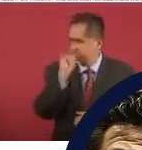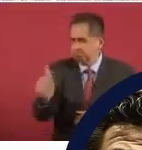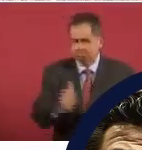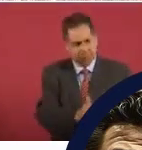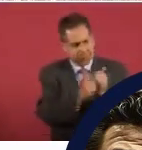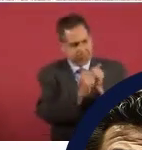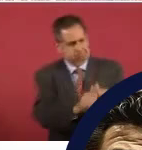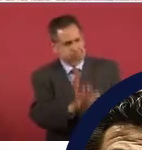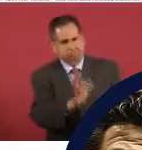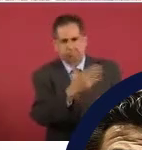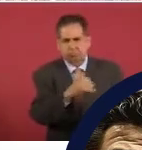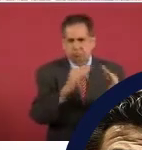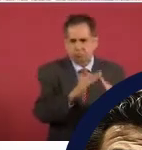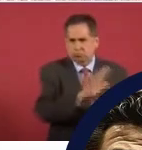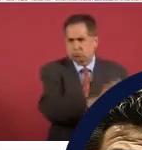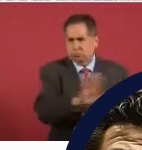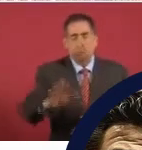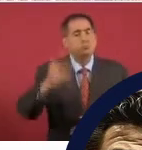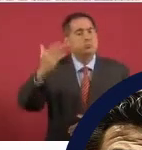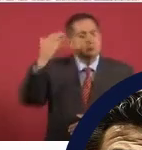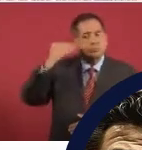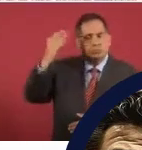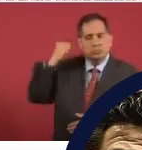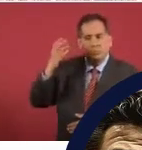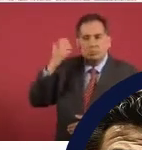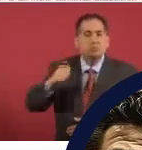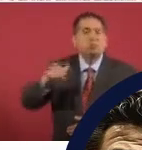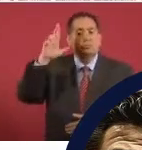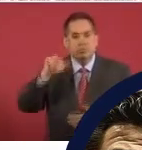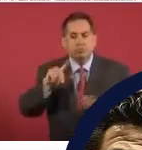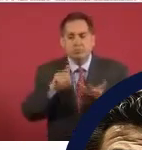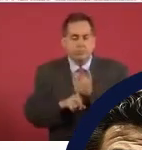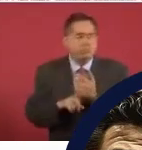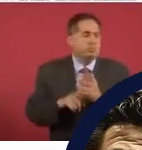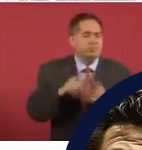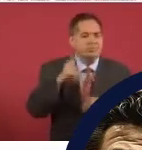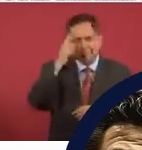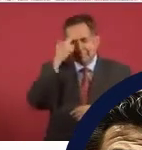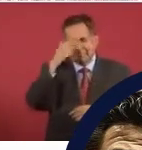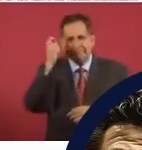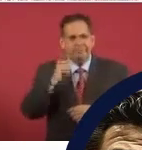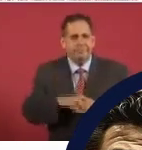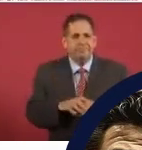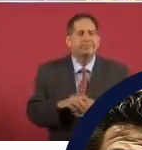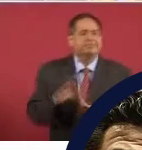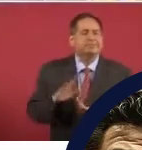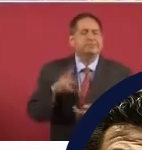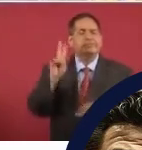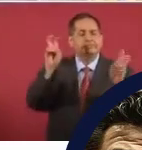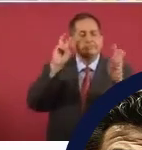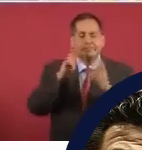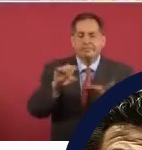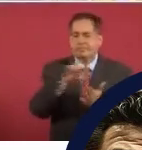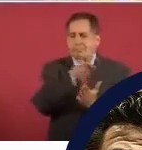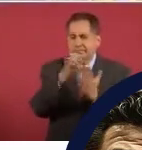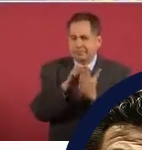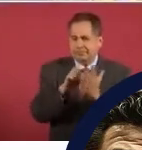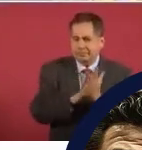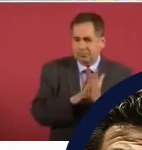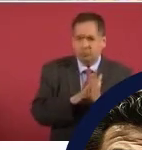regala a las 12 del día a las 2 en el día gente entonces gente llegó acompañado de su